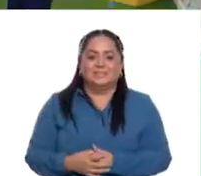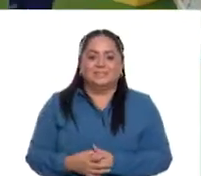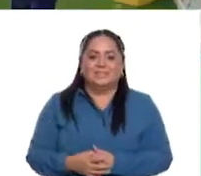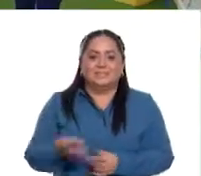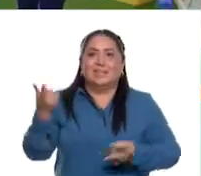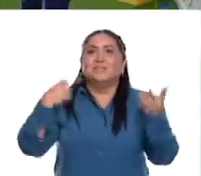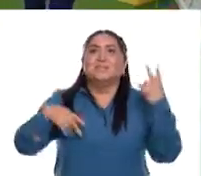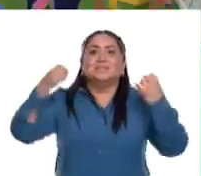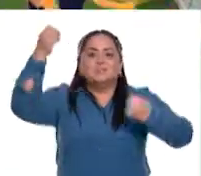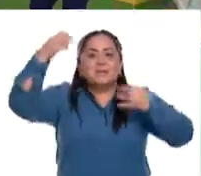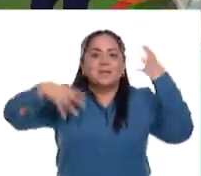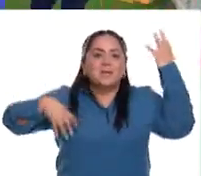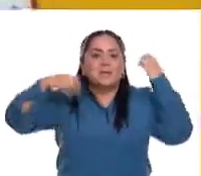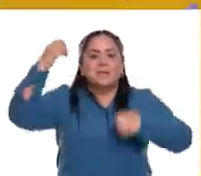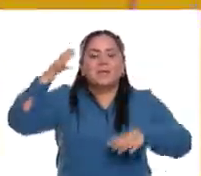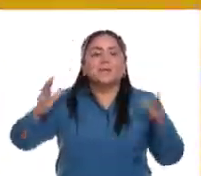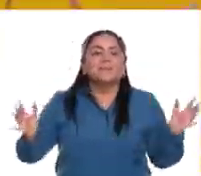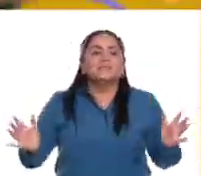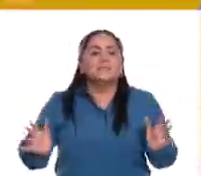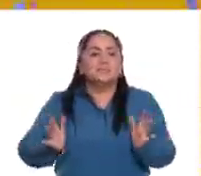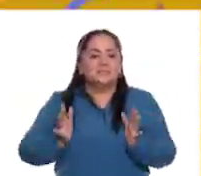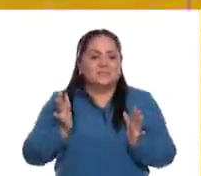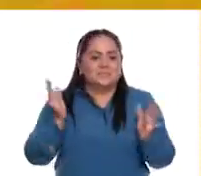¡Ay! ¡Ah, muy bien!